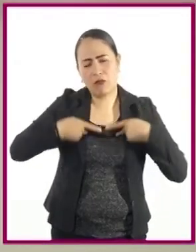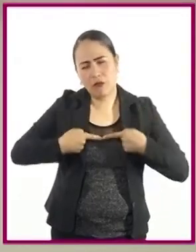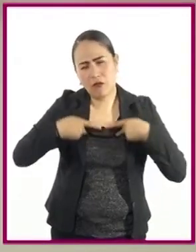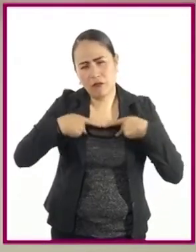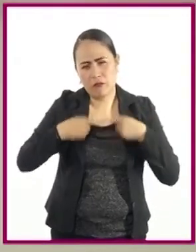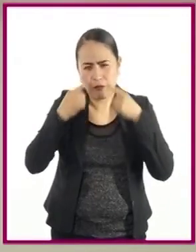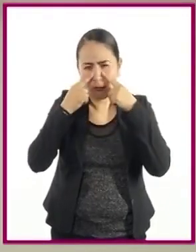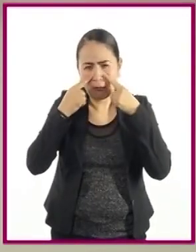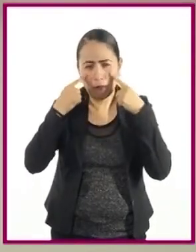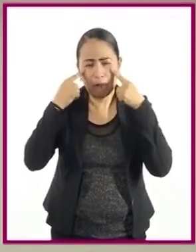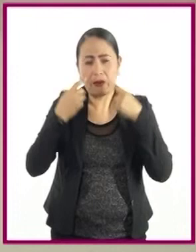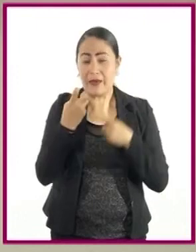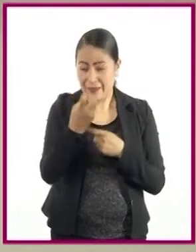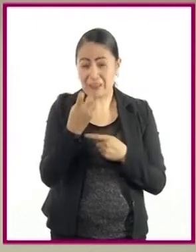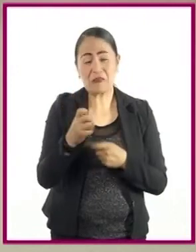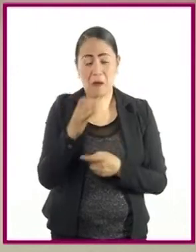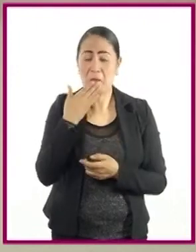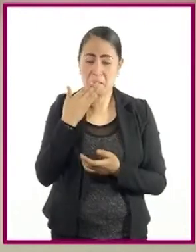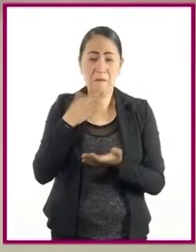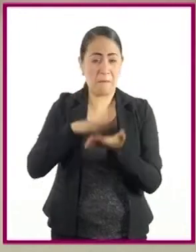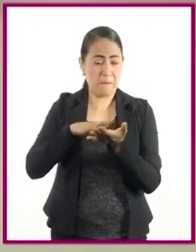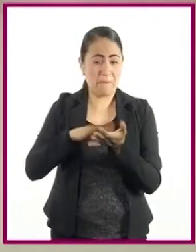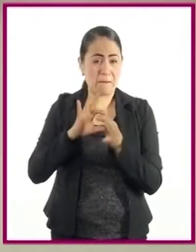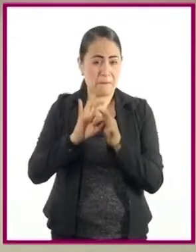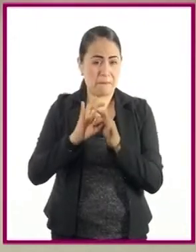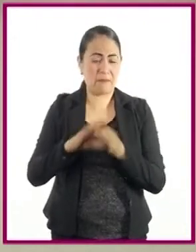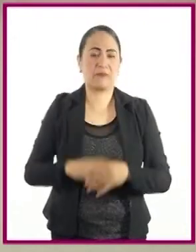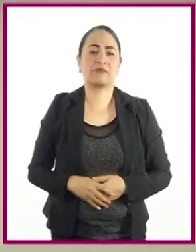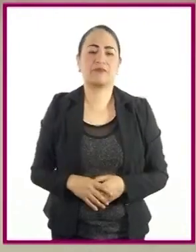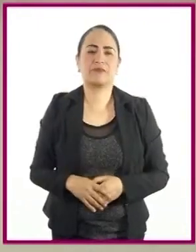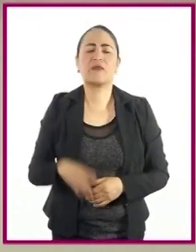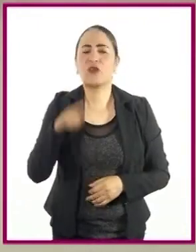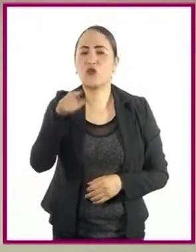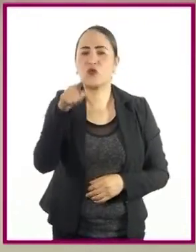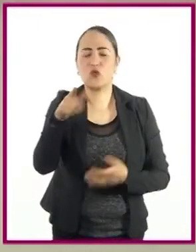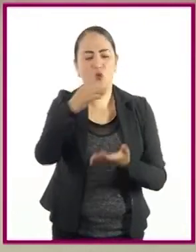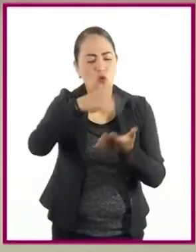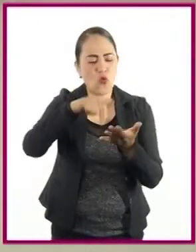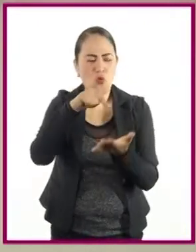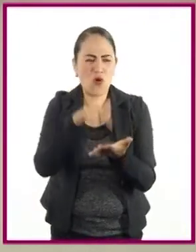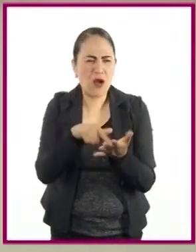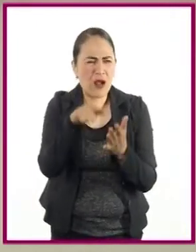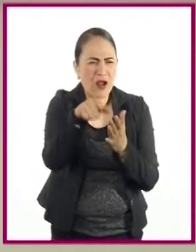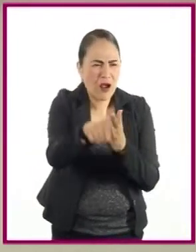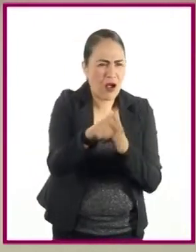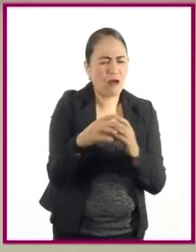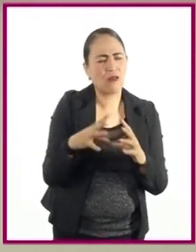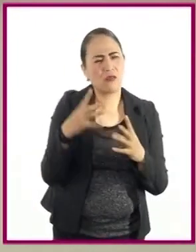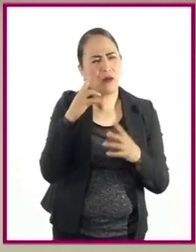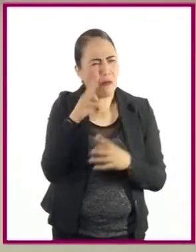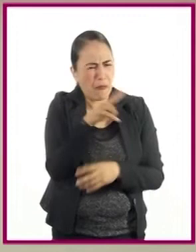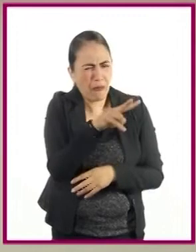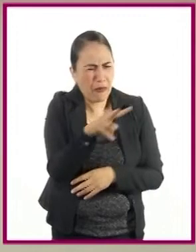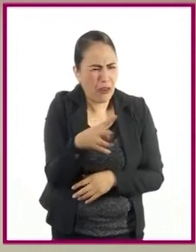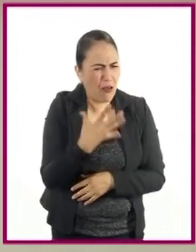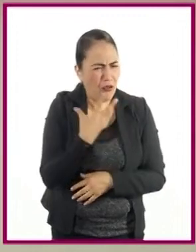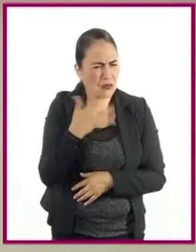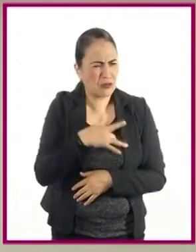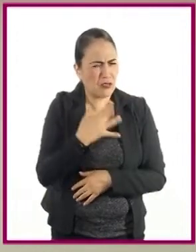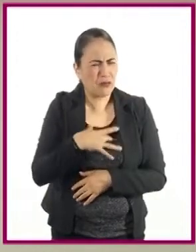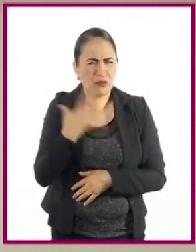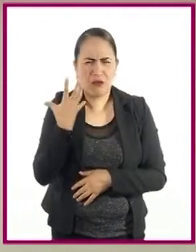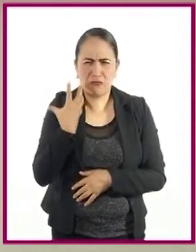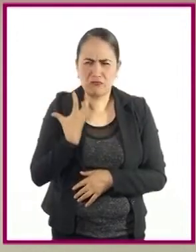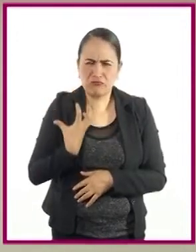Me gusta tu descripción, porque de esta manera recreas un espacio nostálgico, triste, sin esperanza.